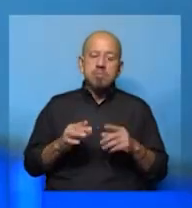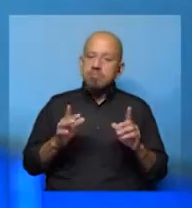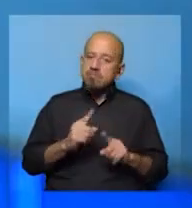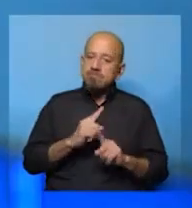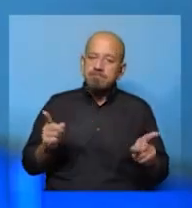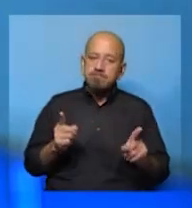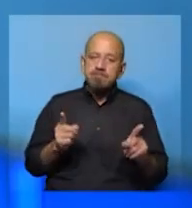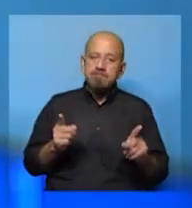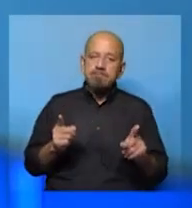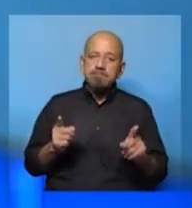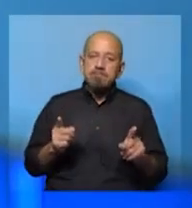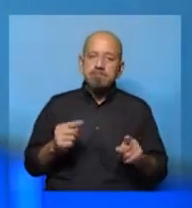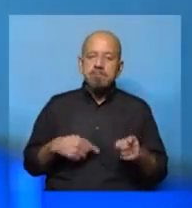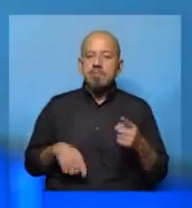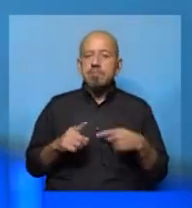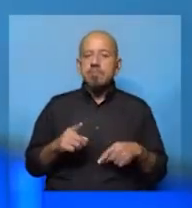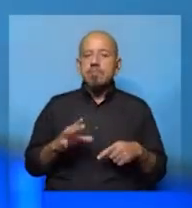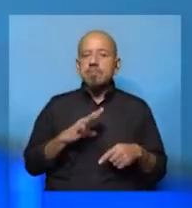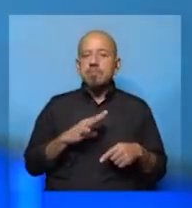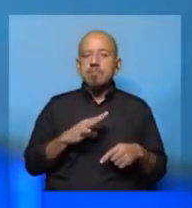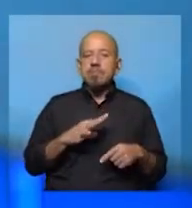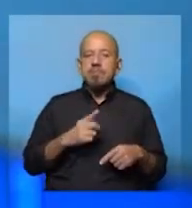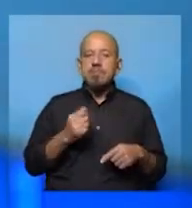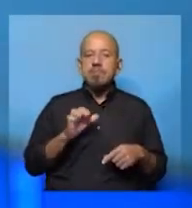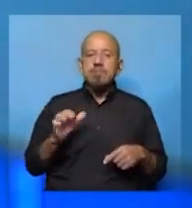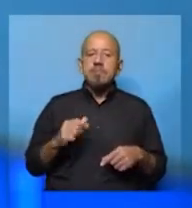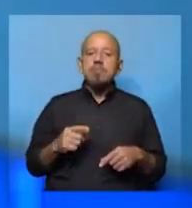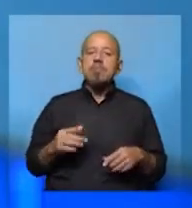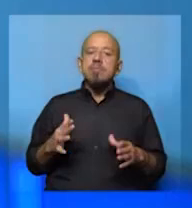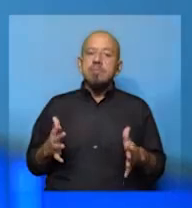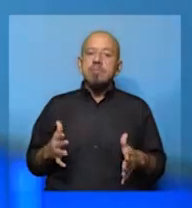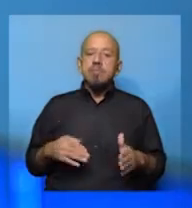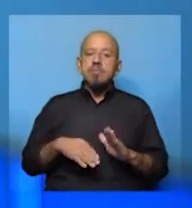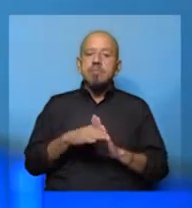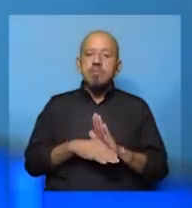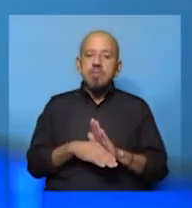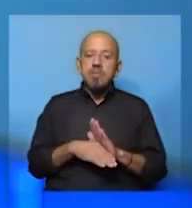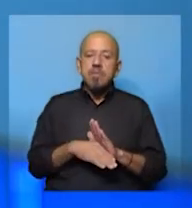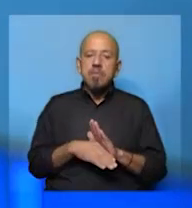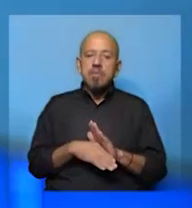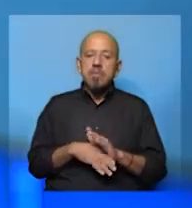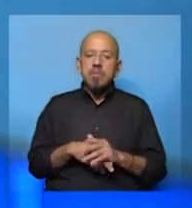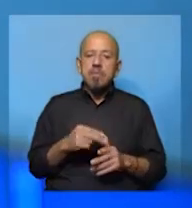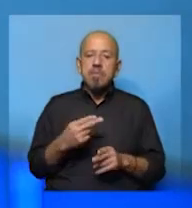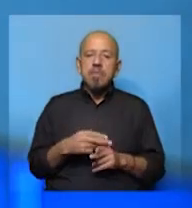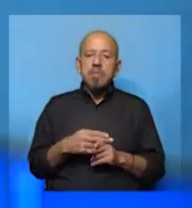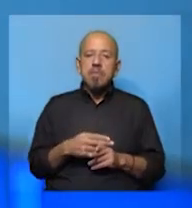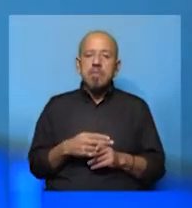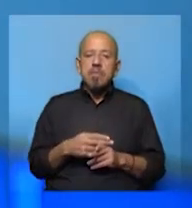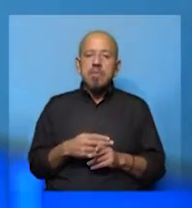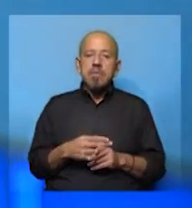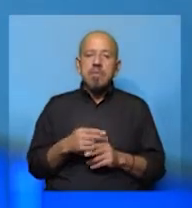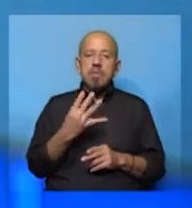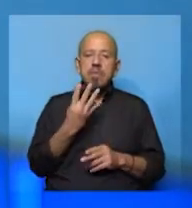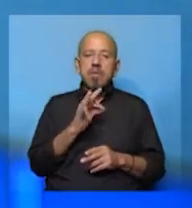no tocó un peso es decir hace hizo alguna cosa Un programa que sugestivamente se llamaba cu